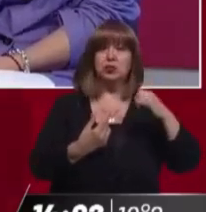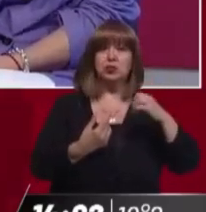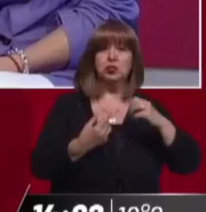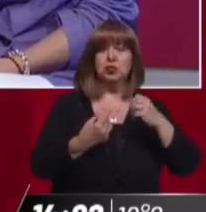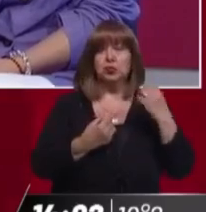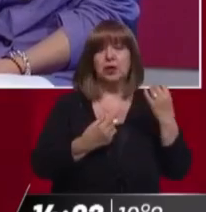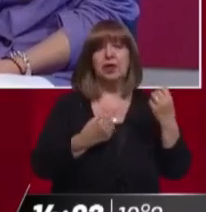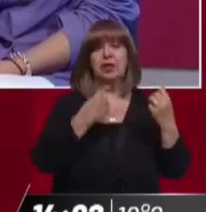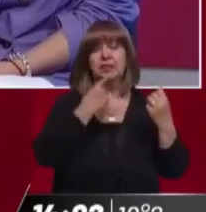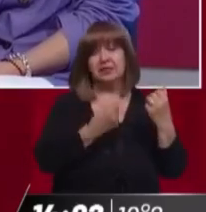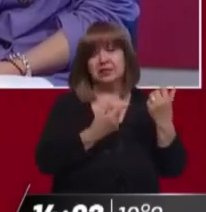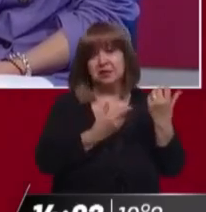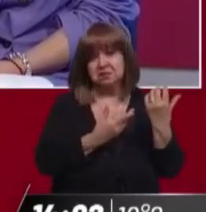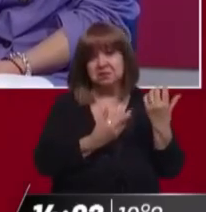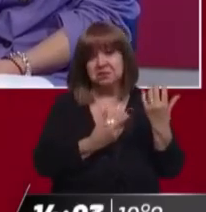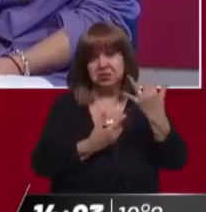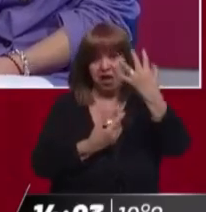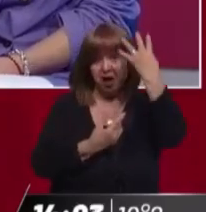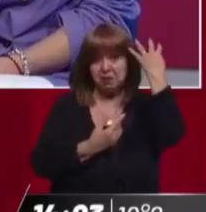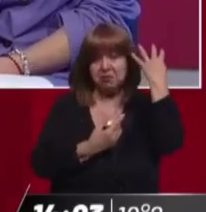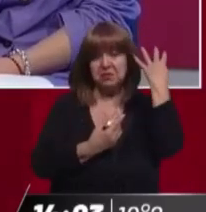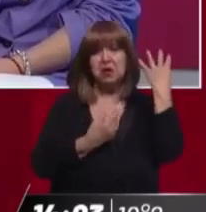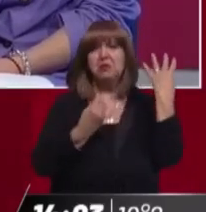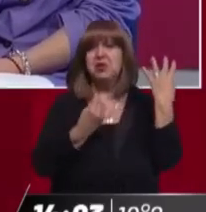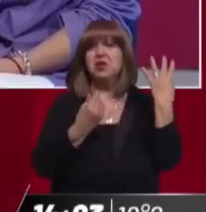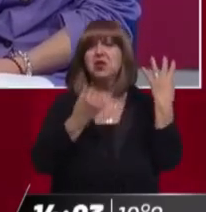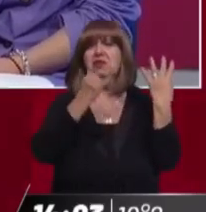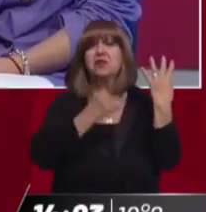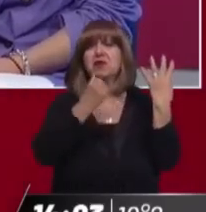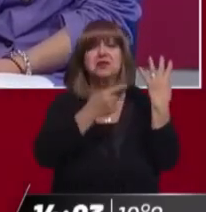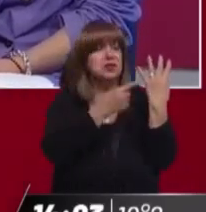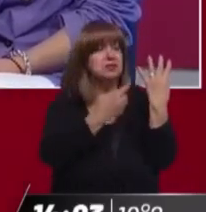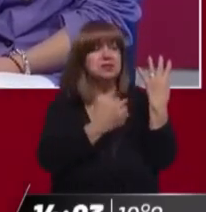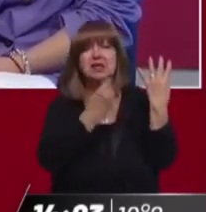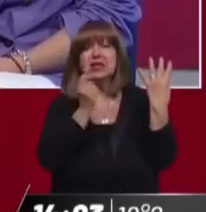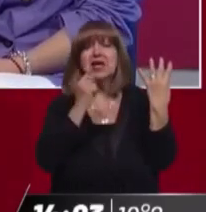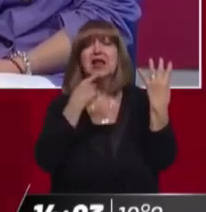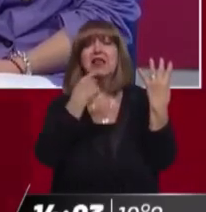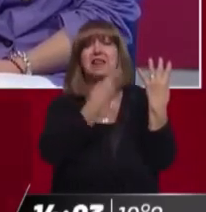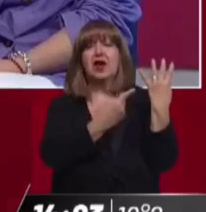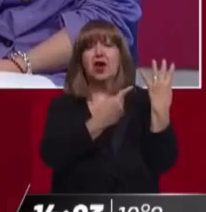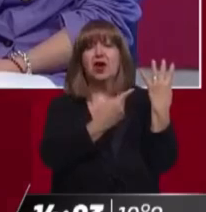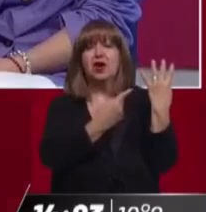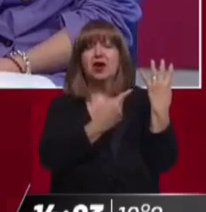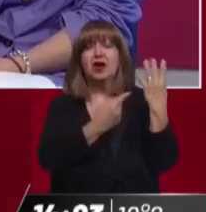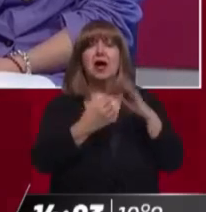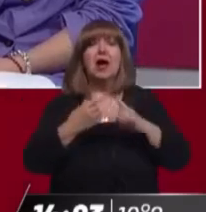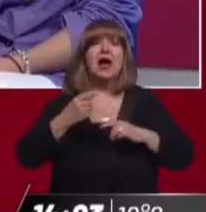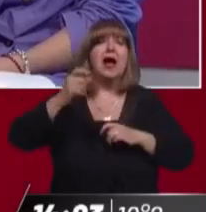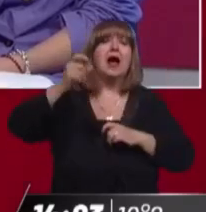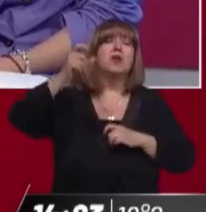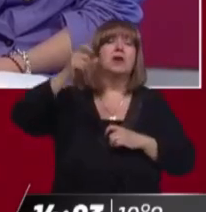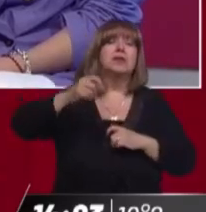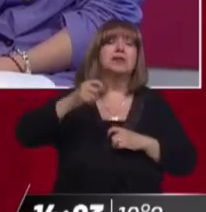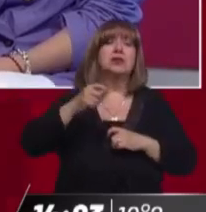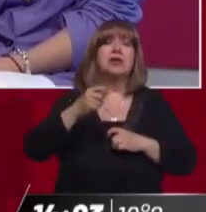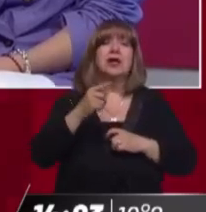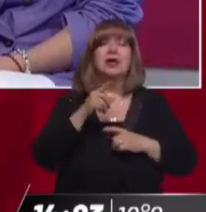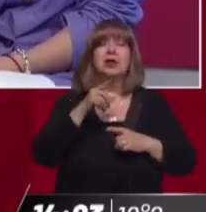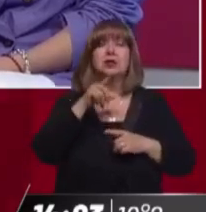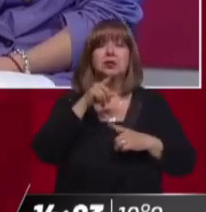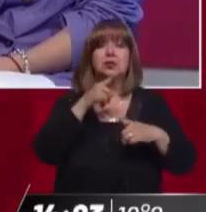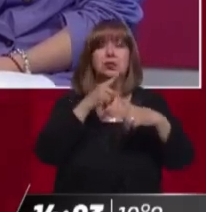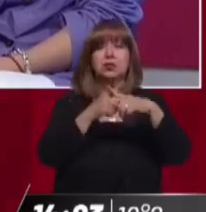Bueno eso es lo que decía de dónde sacó esta información Donald Trump de un tweet alguien que lo había enviado primero se hizo